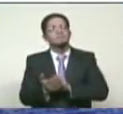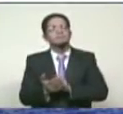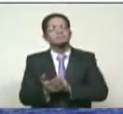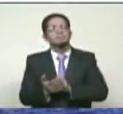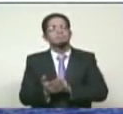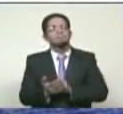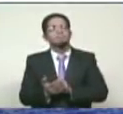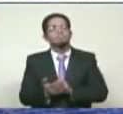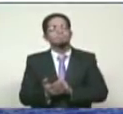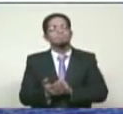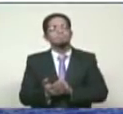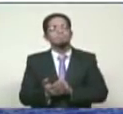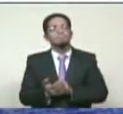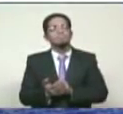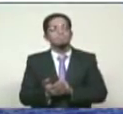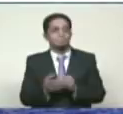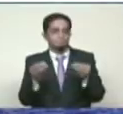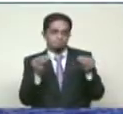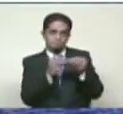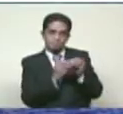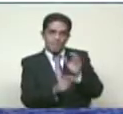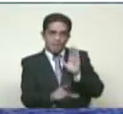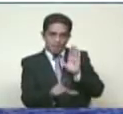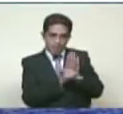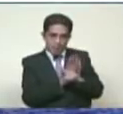para que en base a la ley venezolana